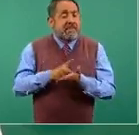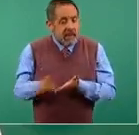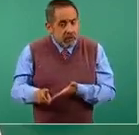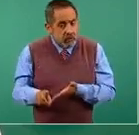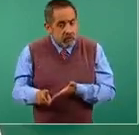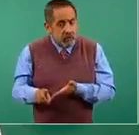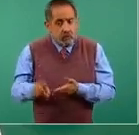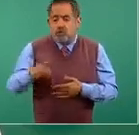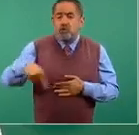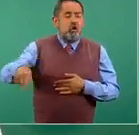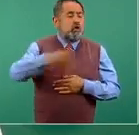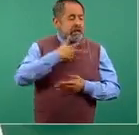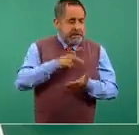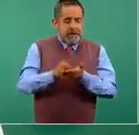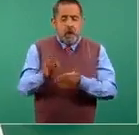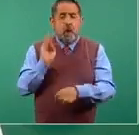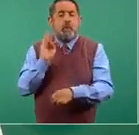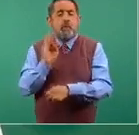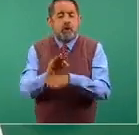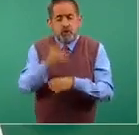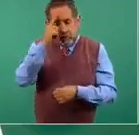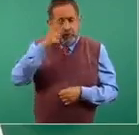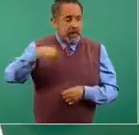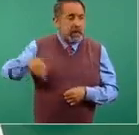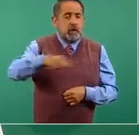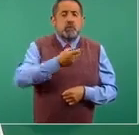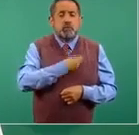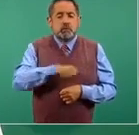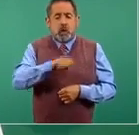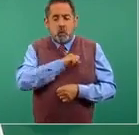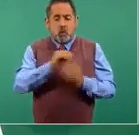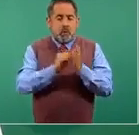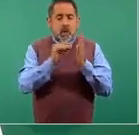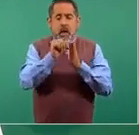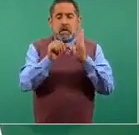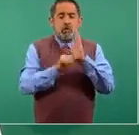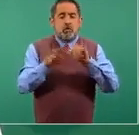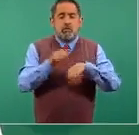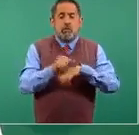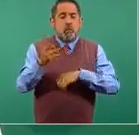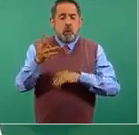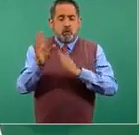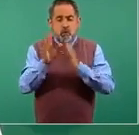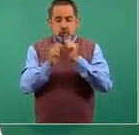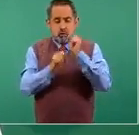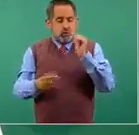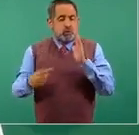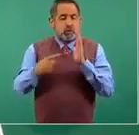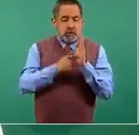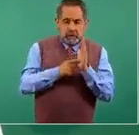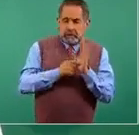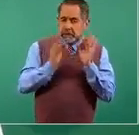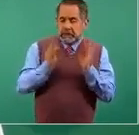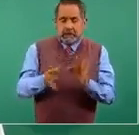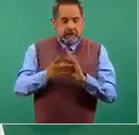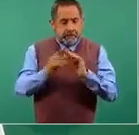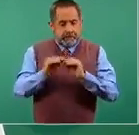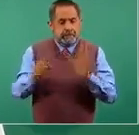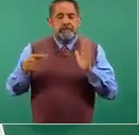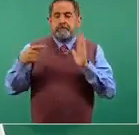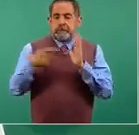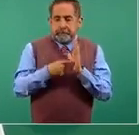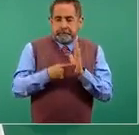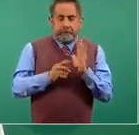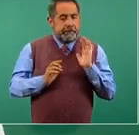derecho a la protección a la salud, que está consagrado en el artículo 4 de nuestra Constitución de manera explícita,